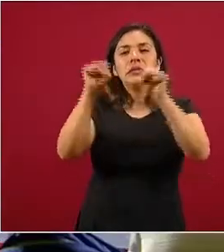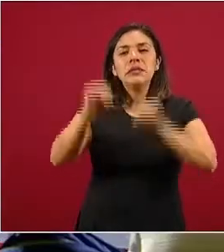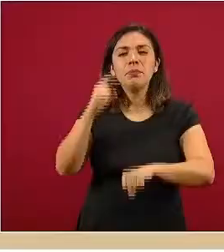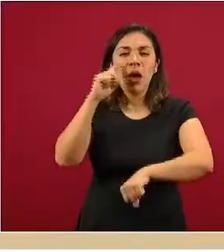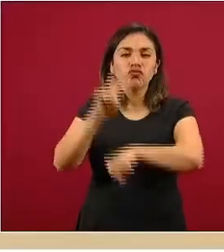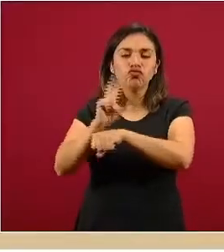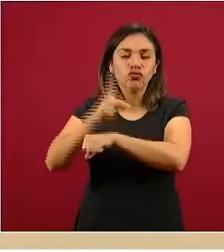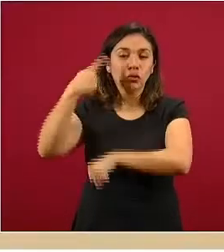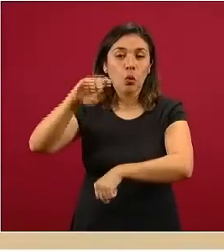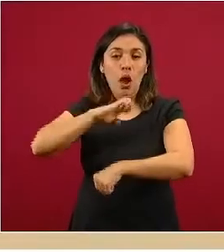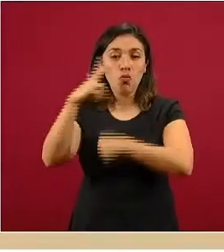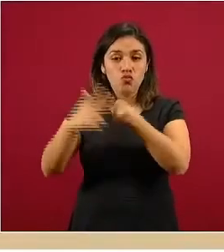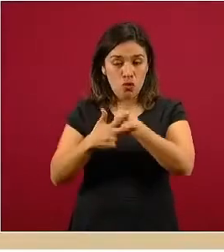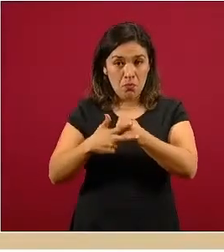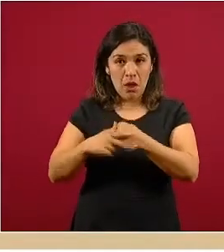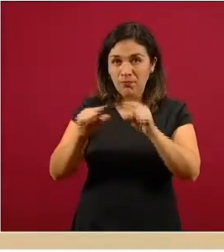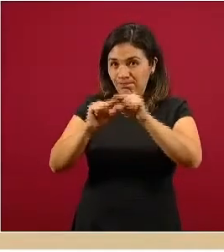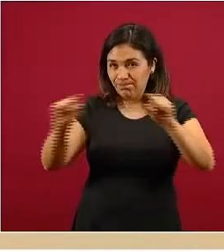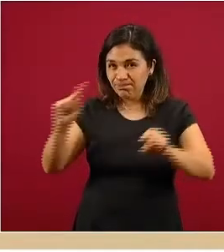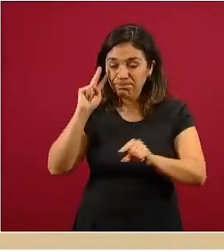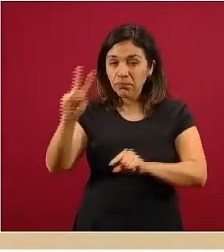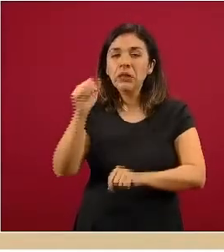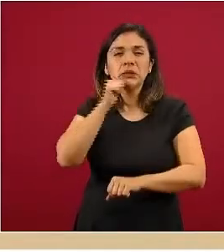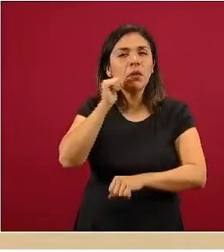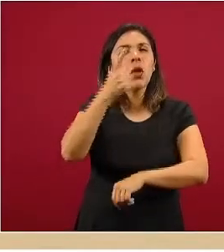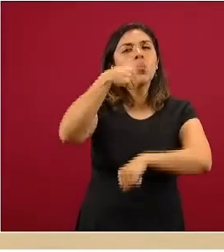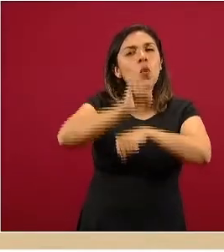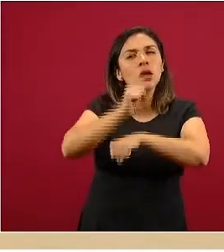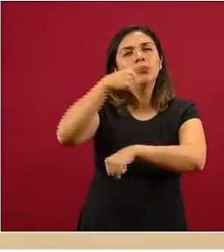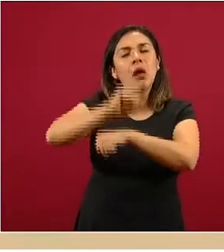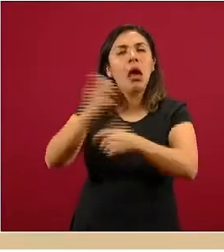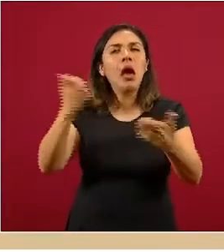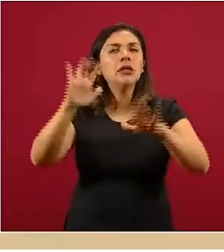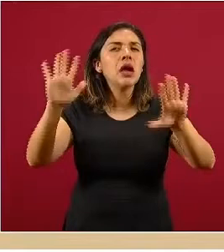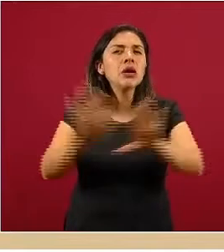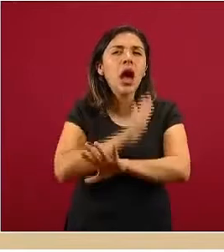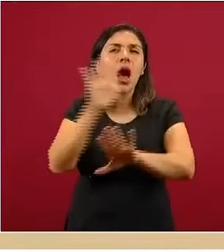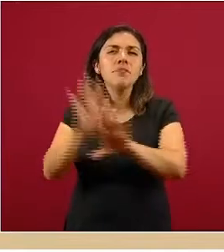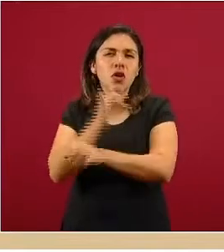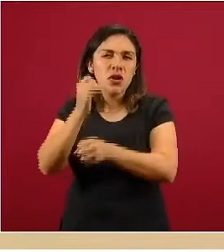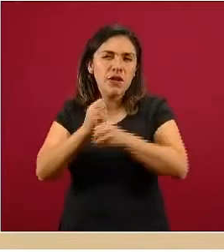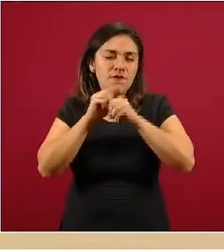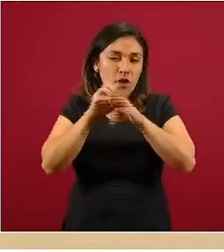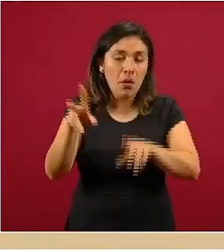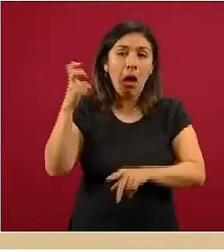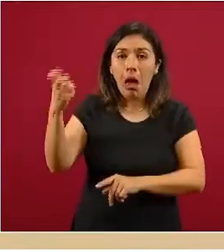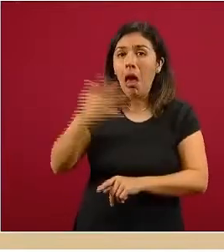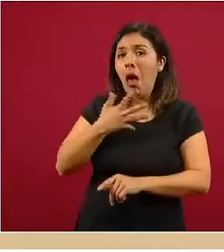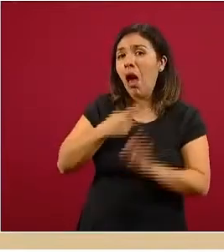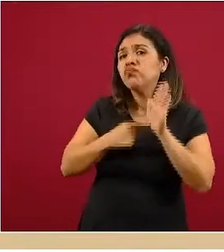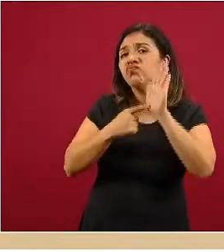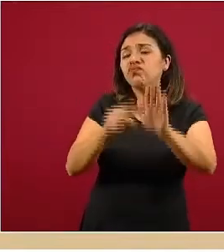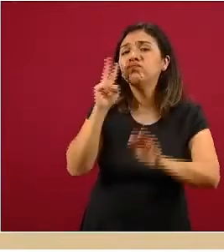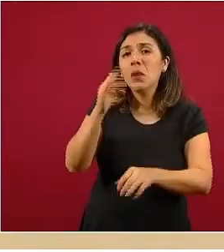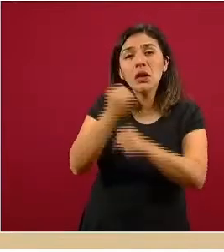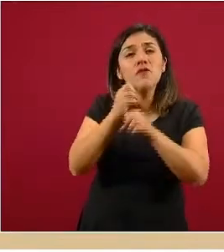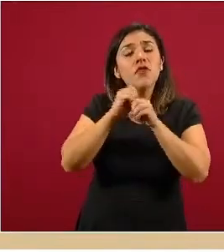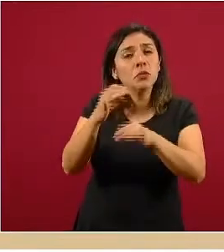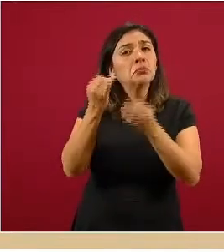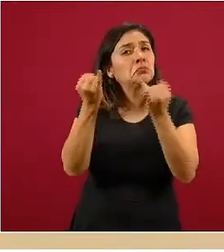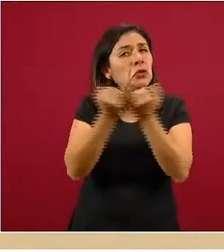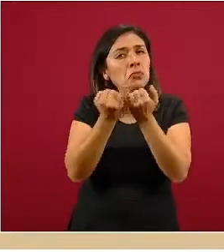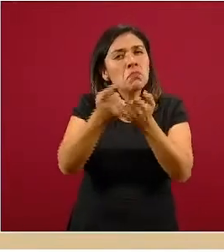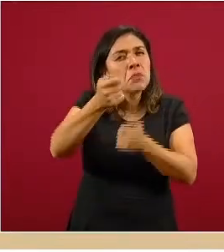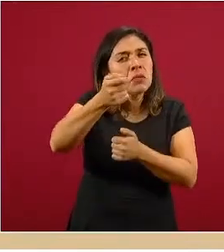esta gráfica que es muy representativa, que es lo que pasa todos los años. Recuérdense que todos los años hay algo de exceso de mortalidad